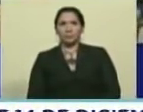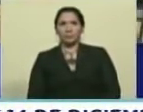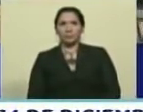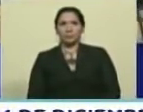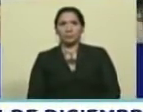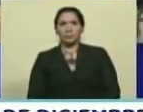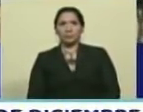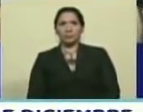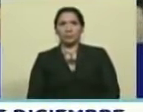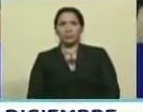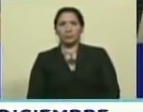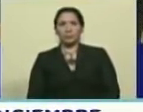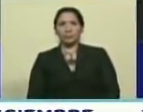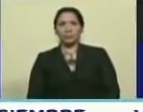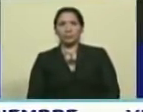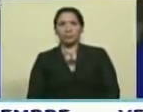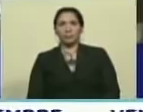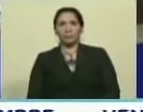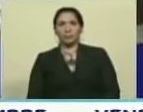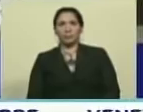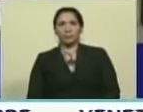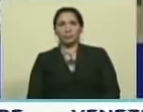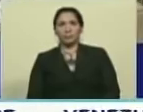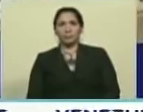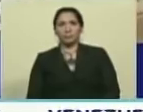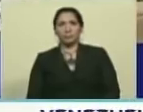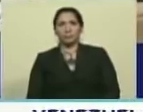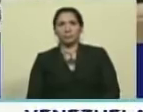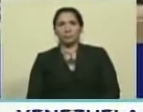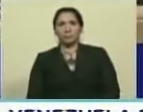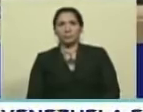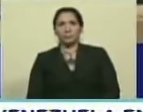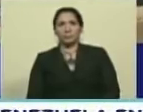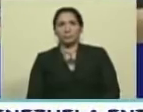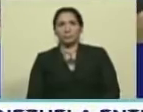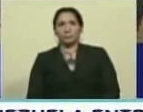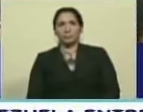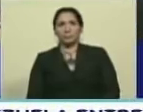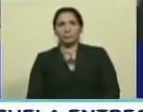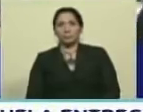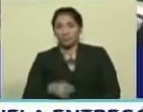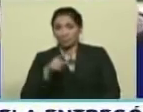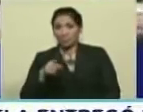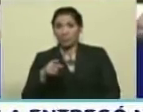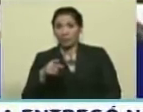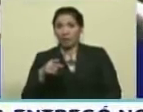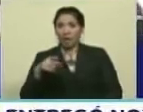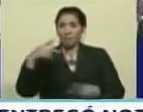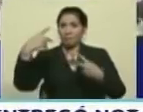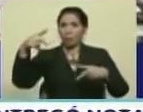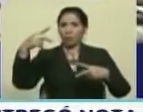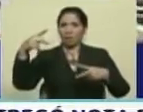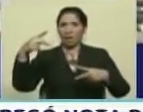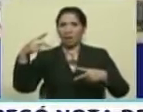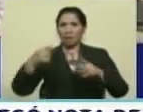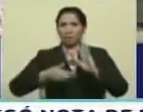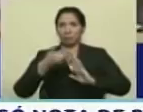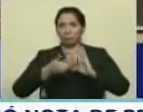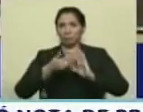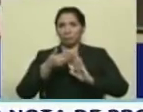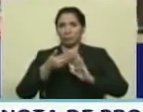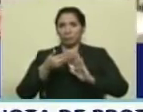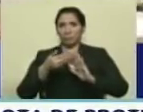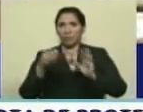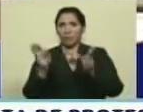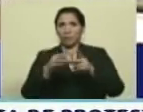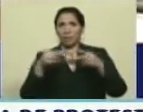Ralph González, por aquí lo veo a Ralph en la portada de una famosa revista, la